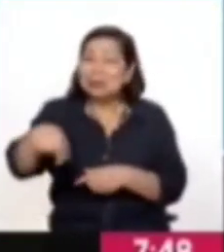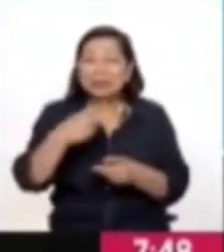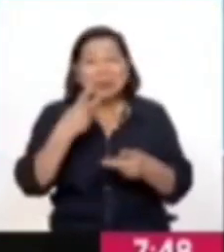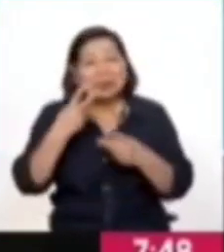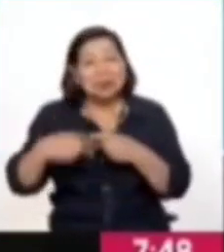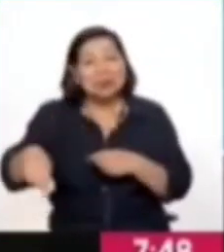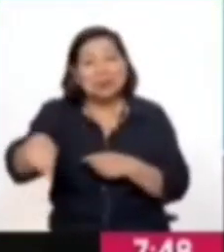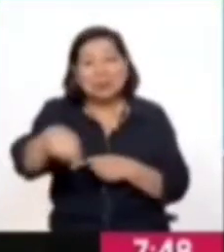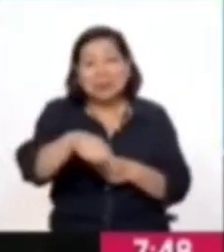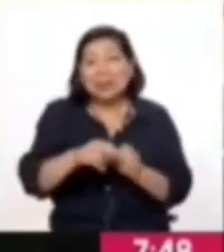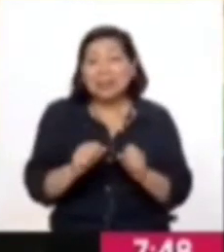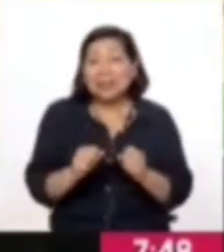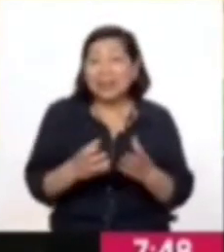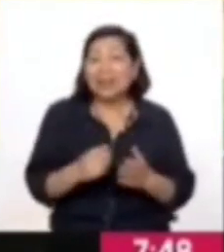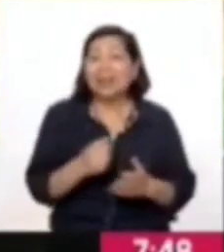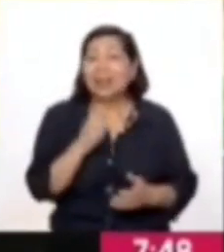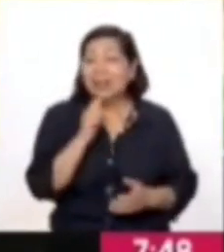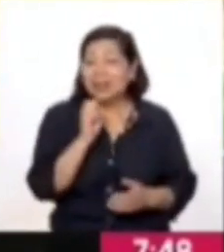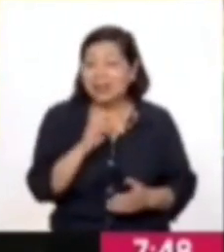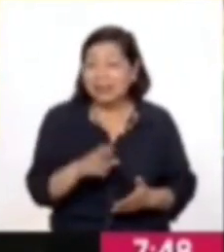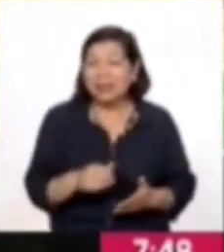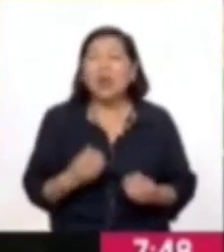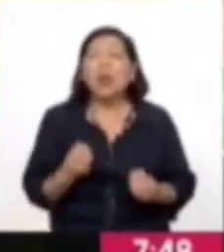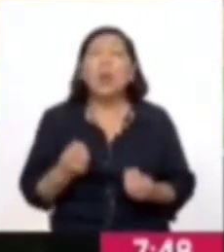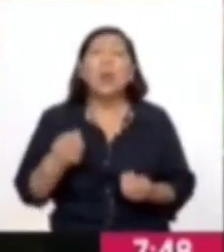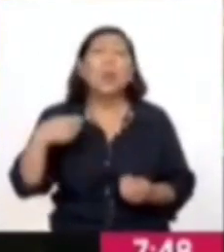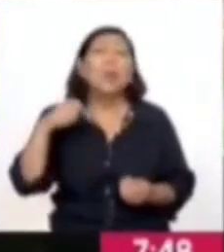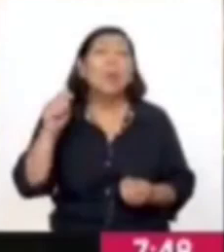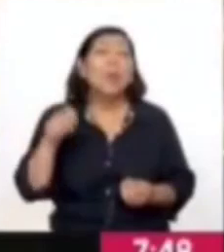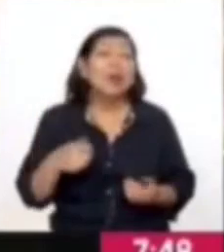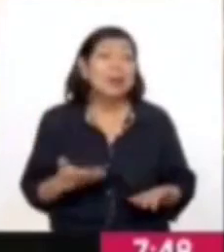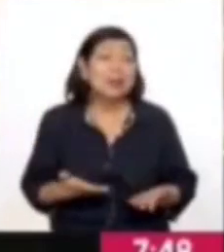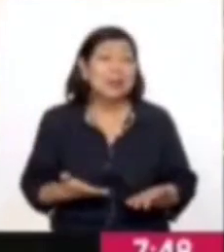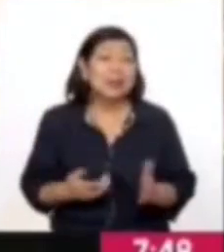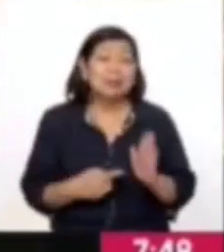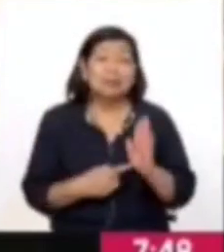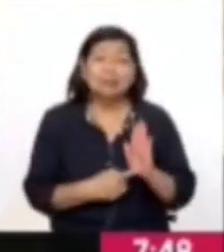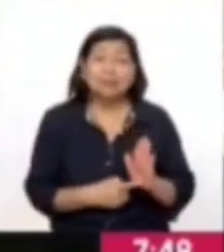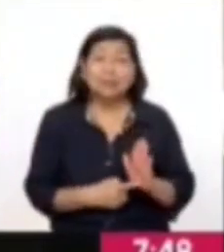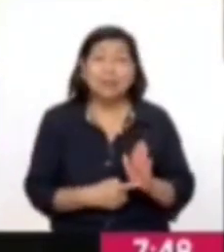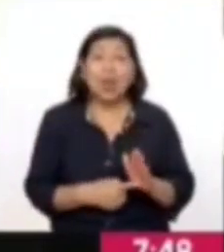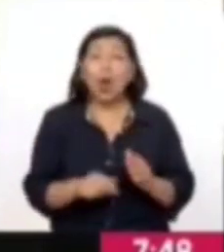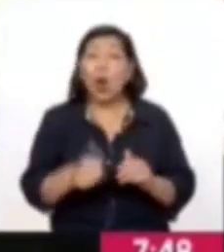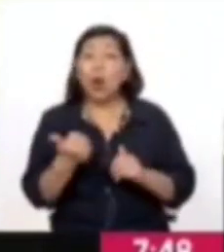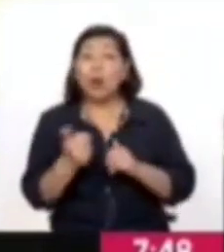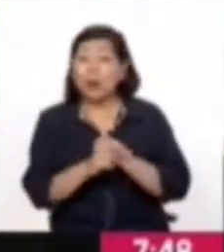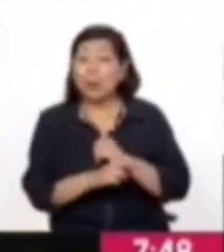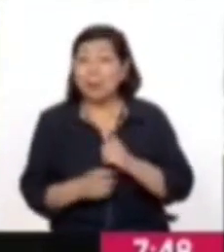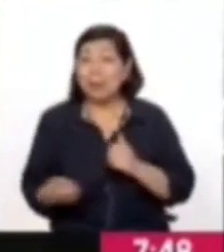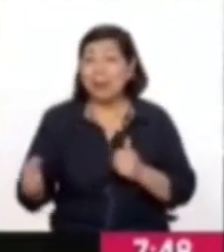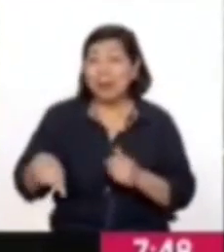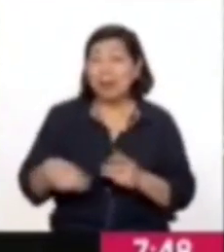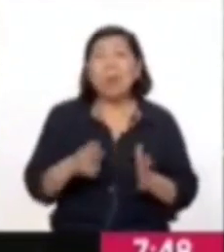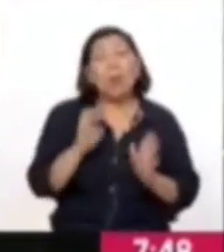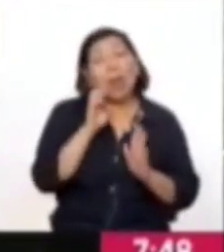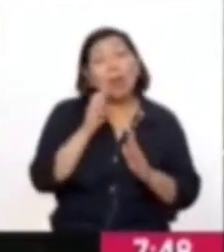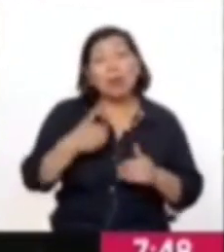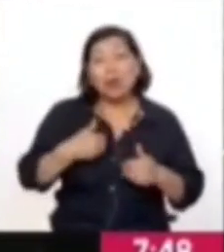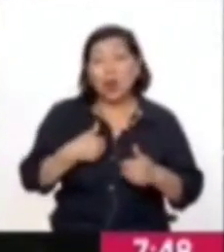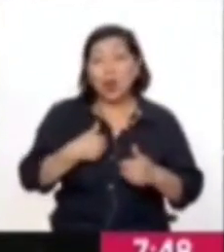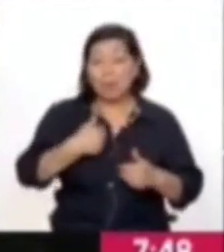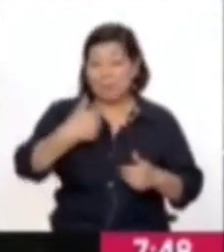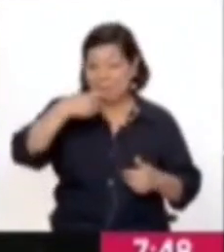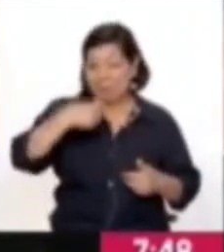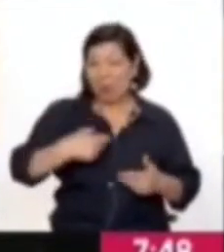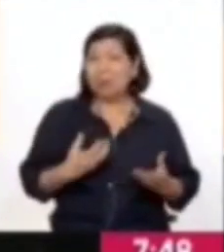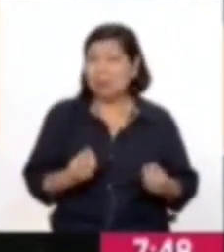de full days, ¿no? Y ahí quería llegar también. ¿Qué porcentaje representa el extranjero y también el nacional? El